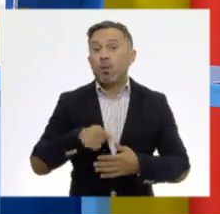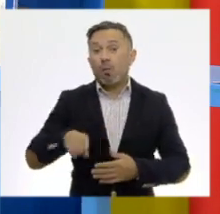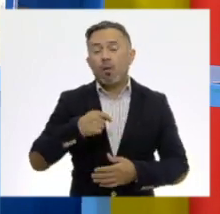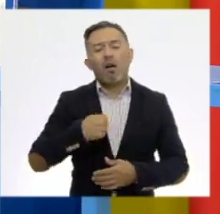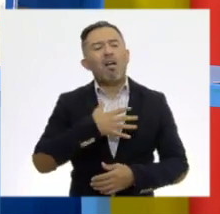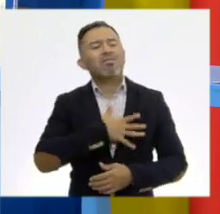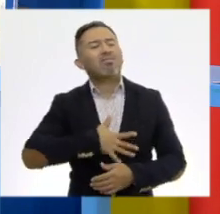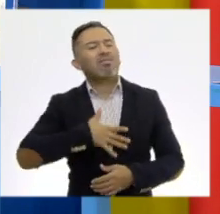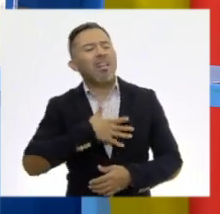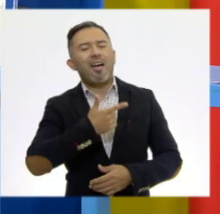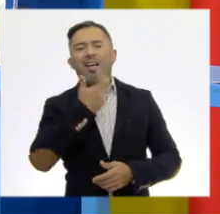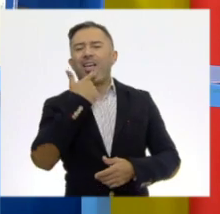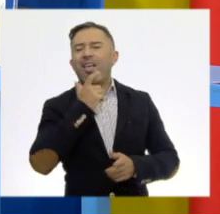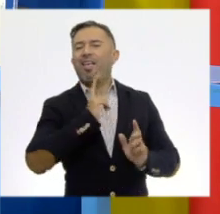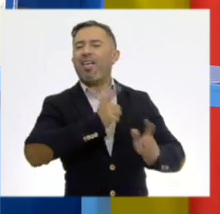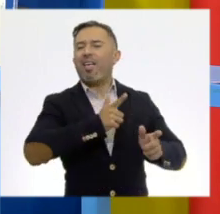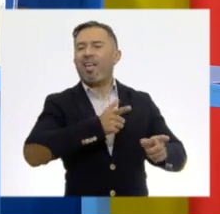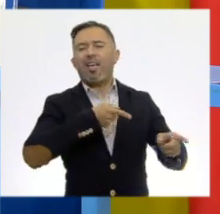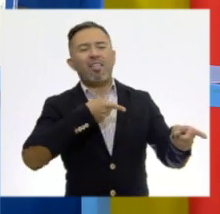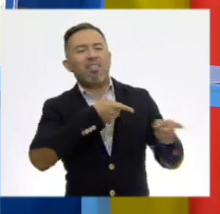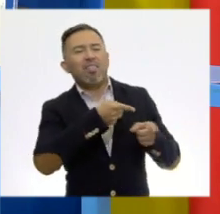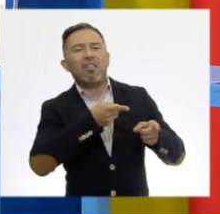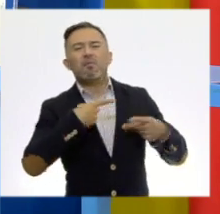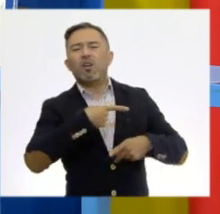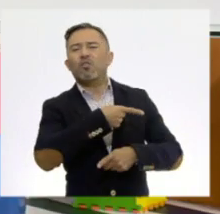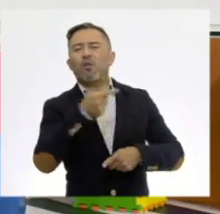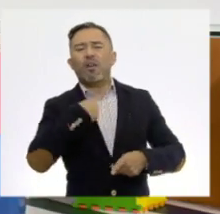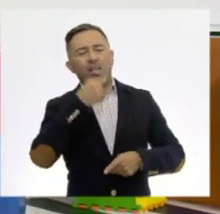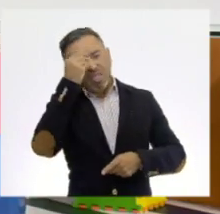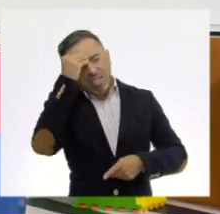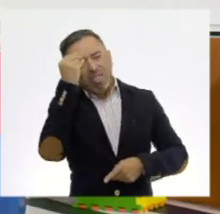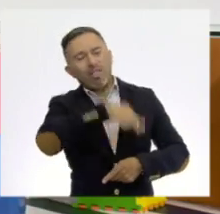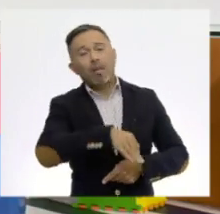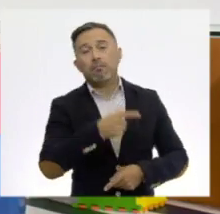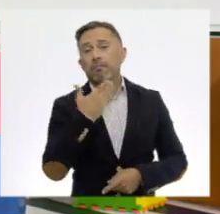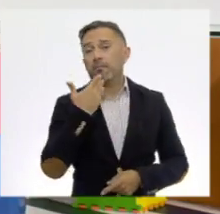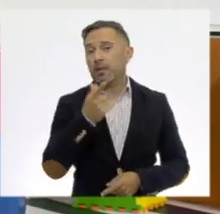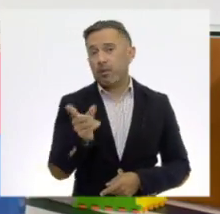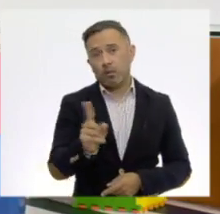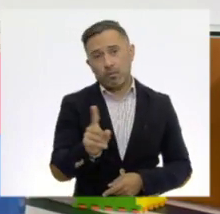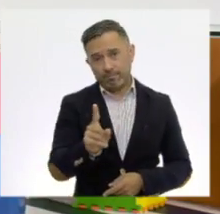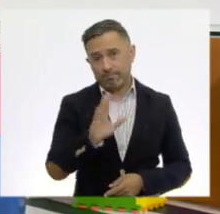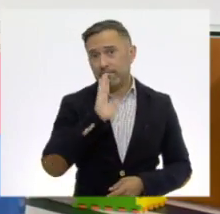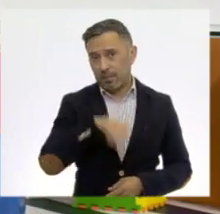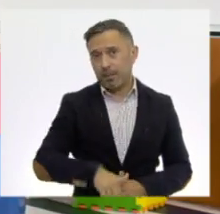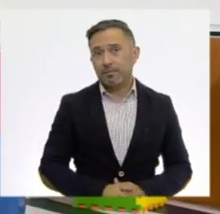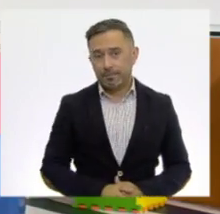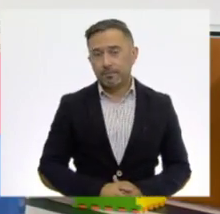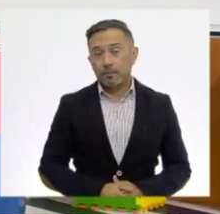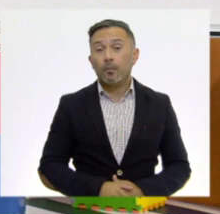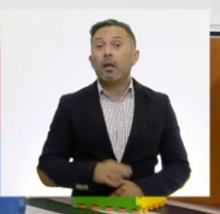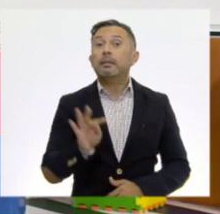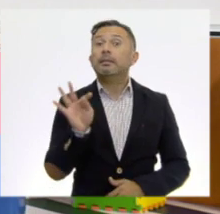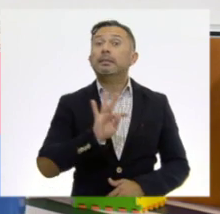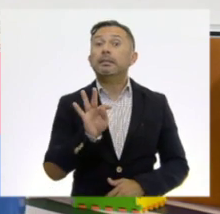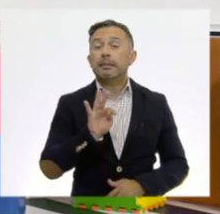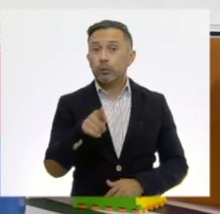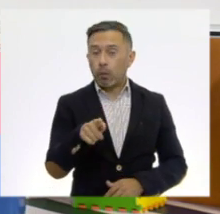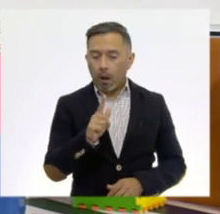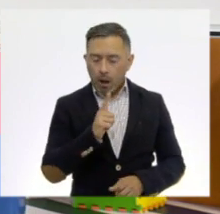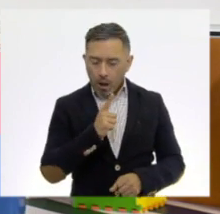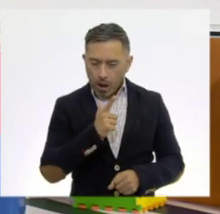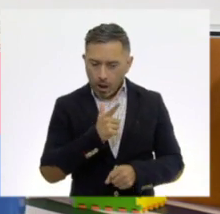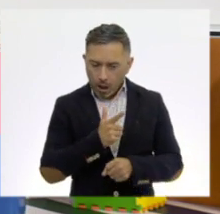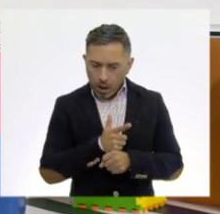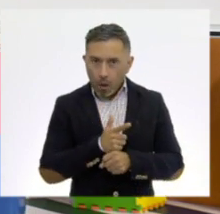a costa del maltrato a otras personas. Ahora, si después de todo esto tú identificas que tú eres la persona que